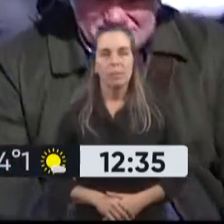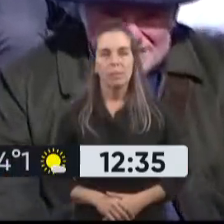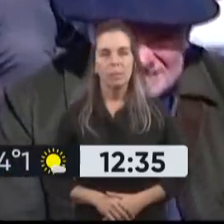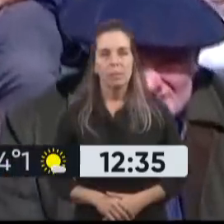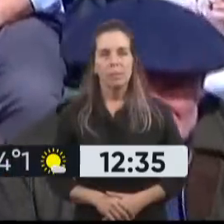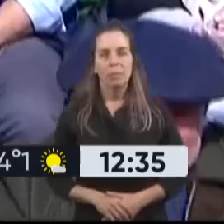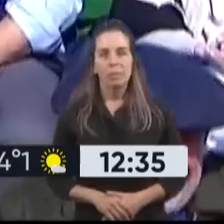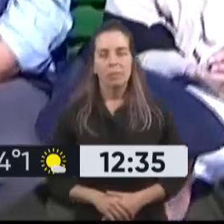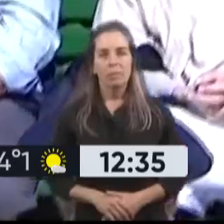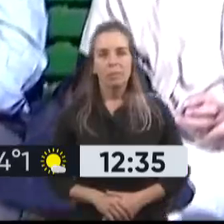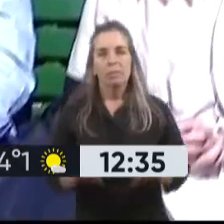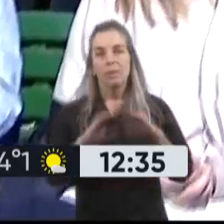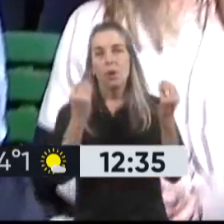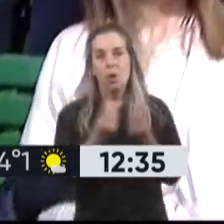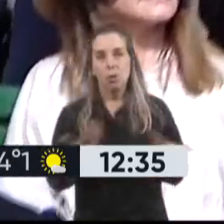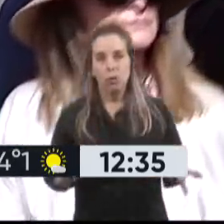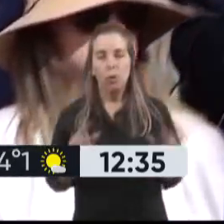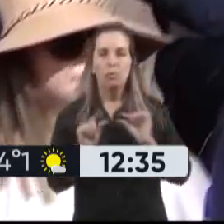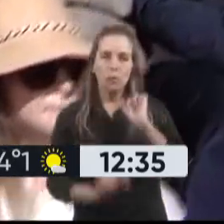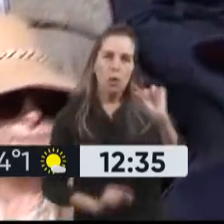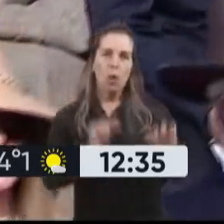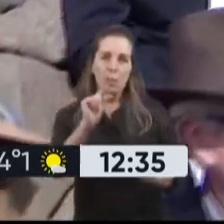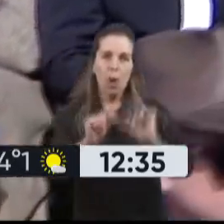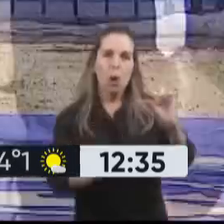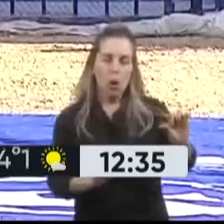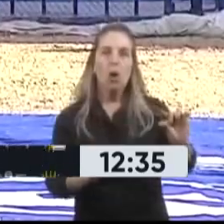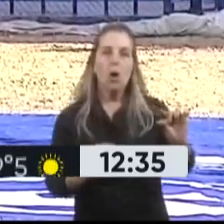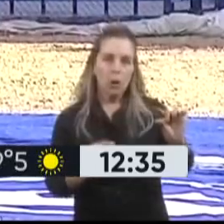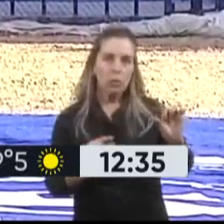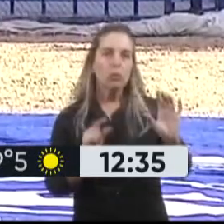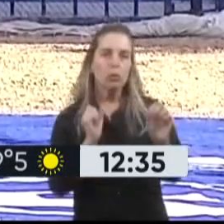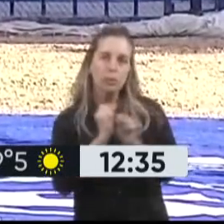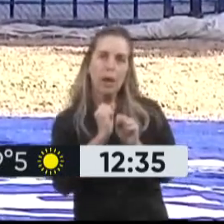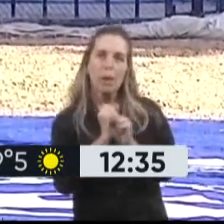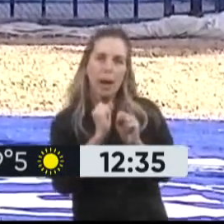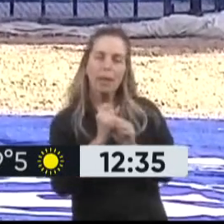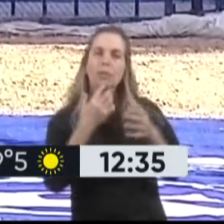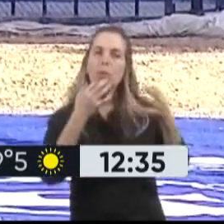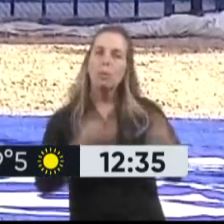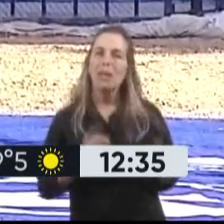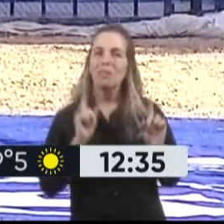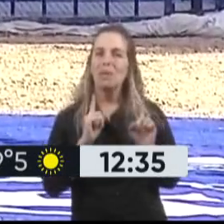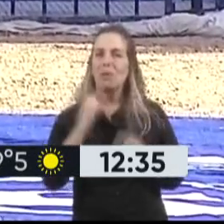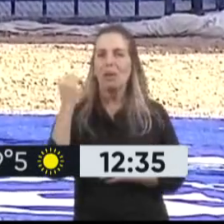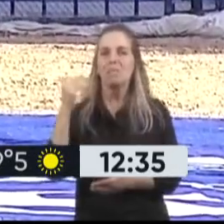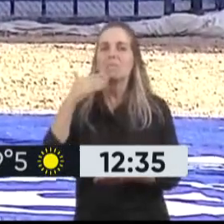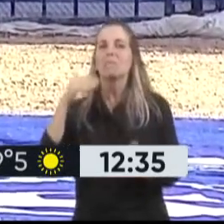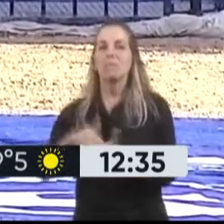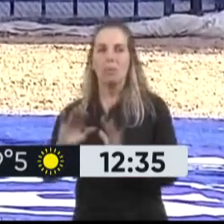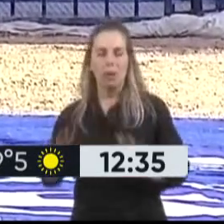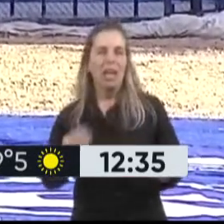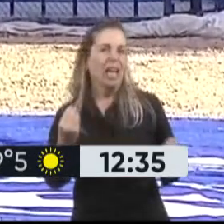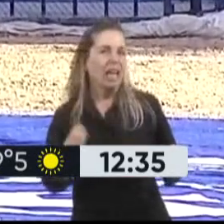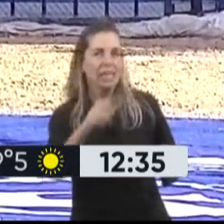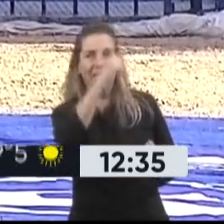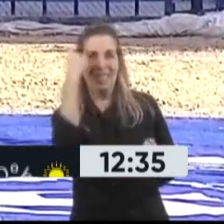En definitiva, paso a paso estamos haciendo lo que vinimos a hacer, que es sacar al Estado del medio,